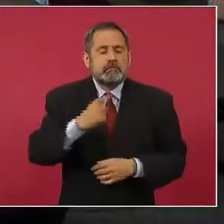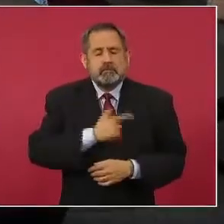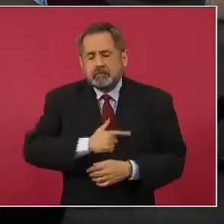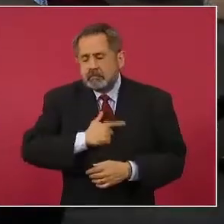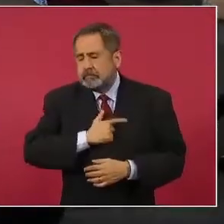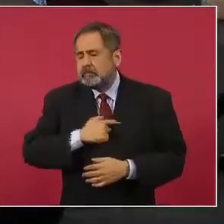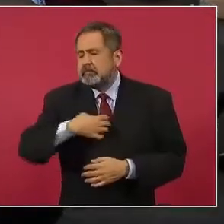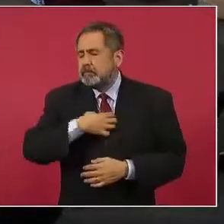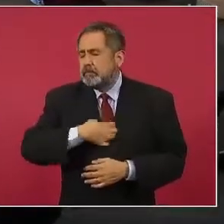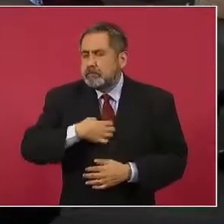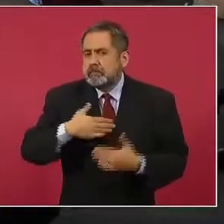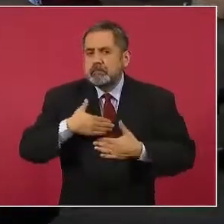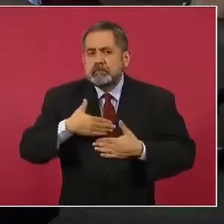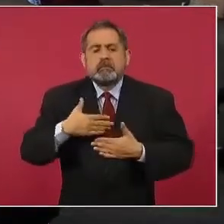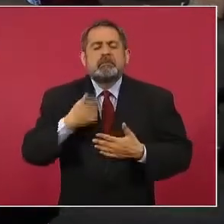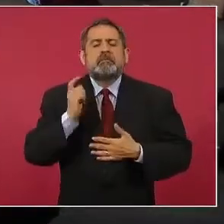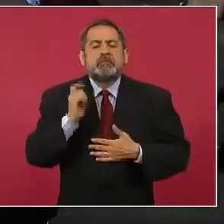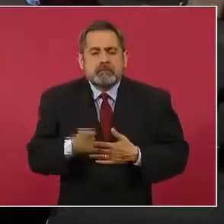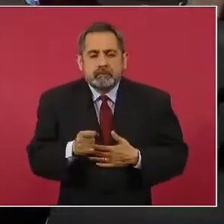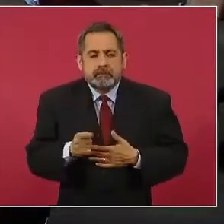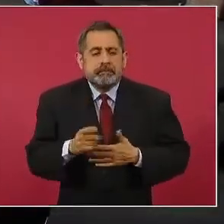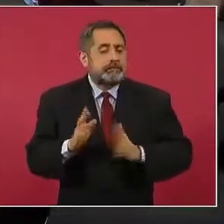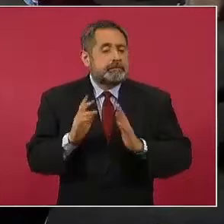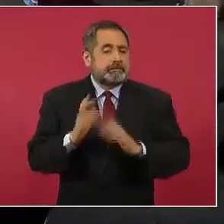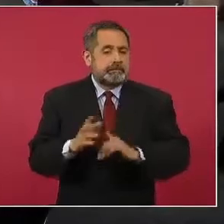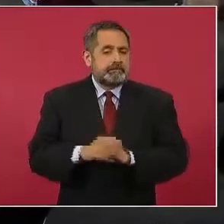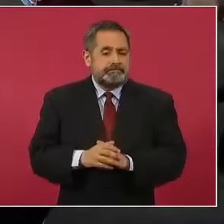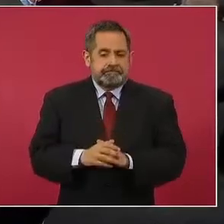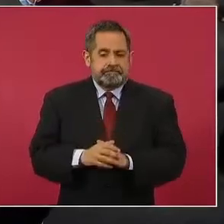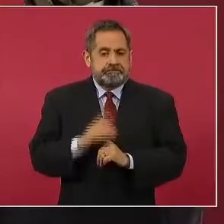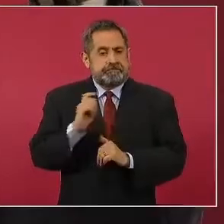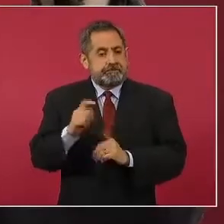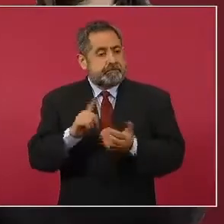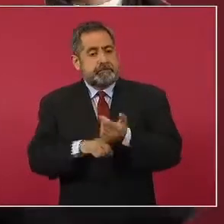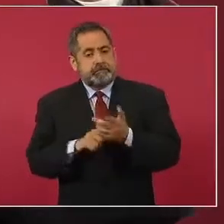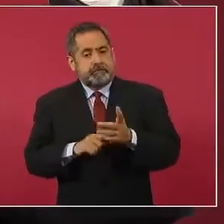Pero meterse a un juicio sobre eso,